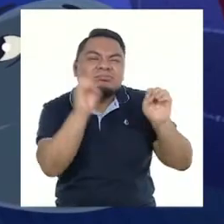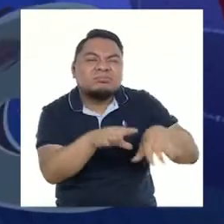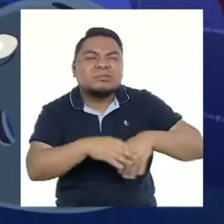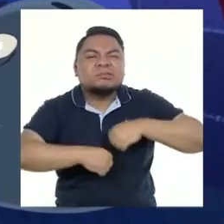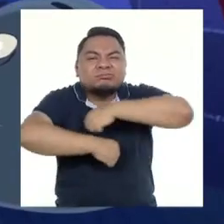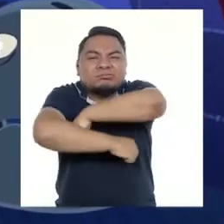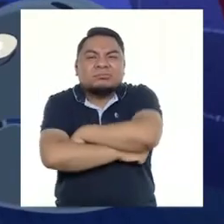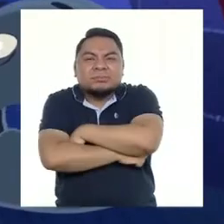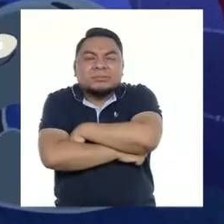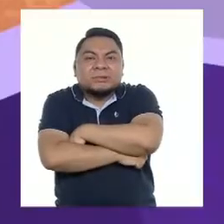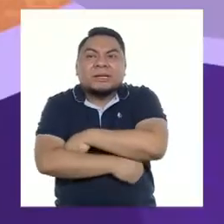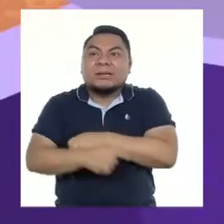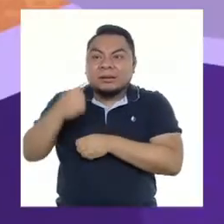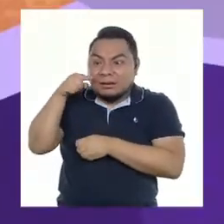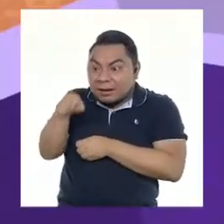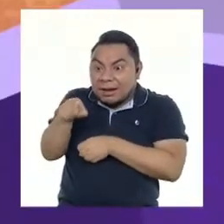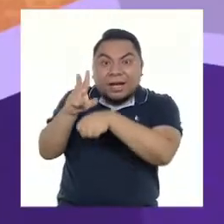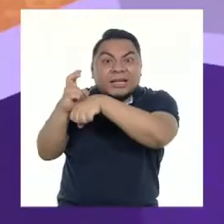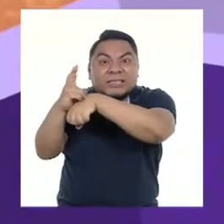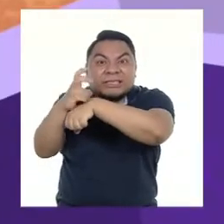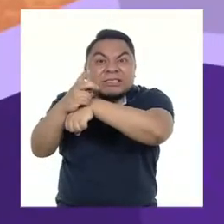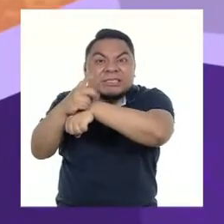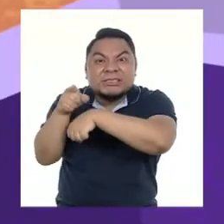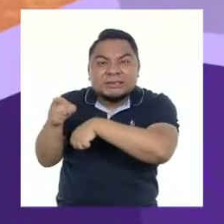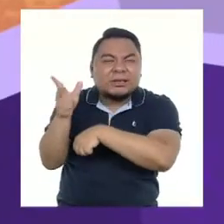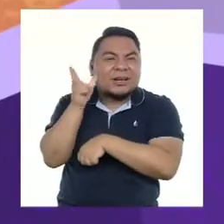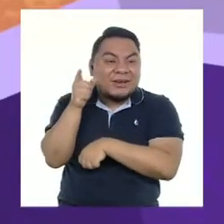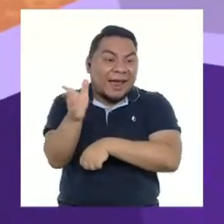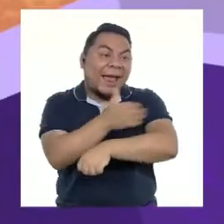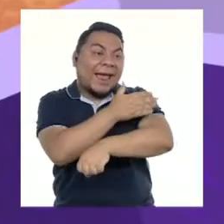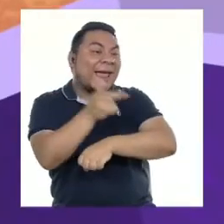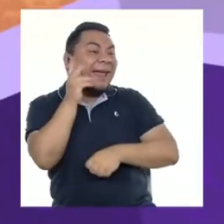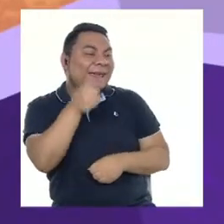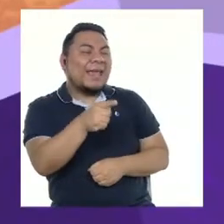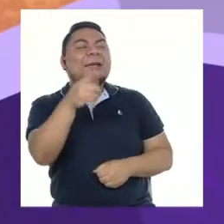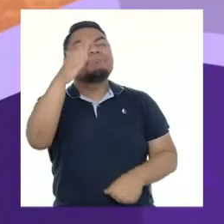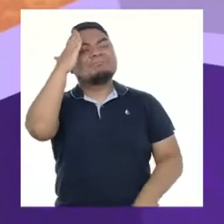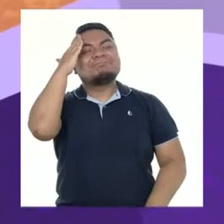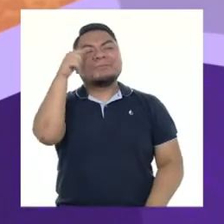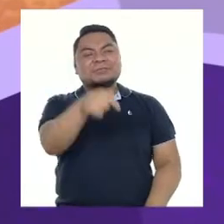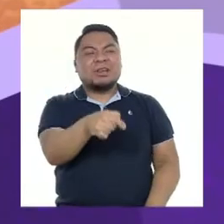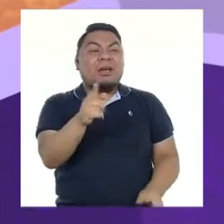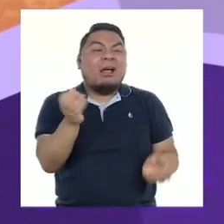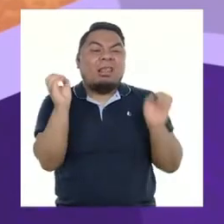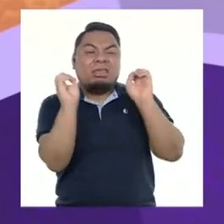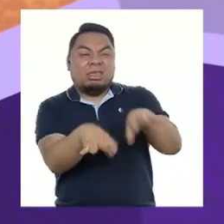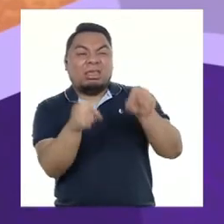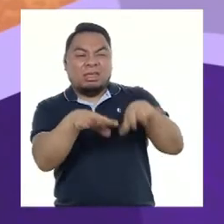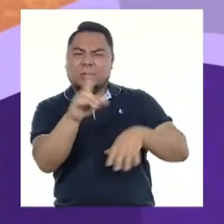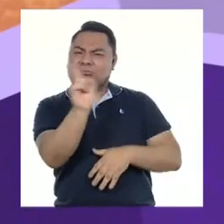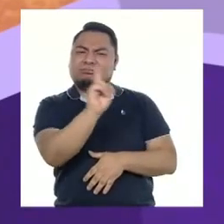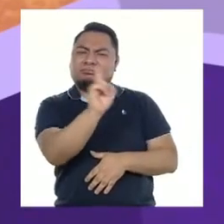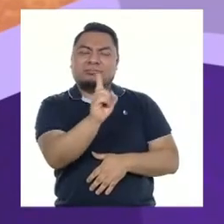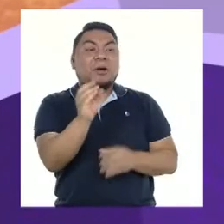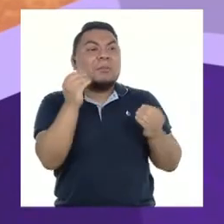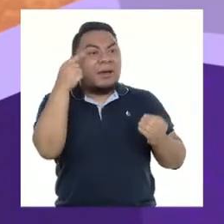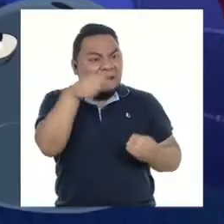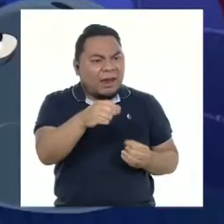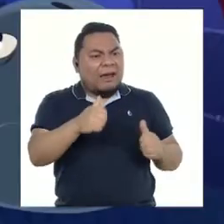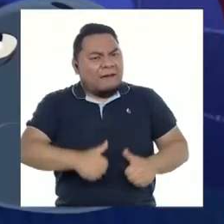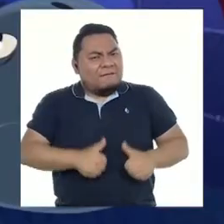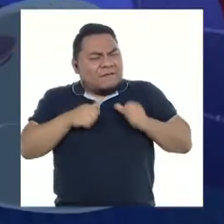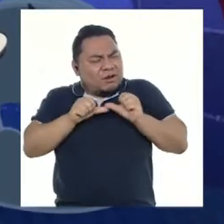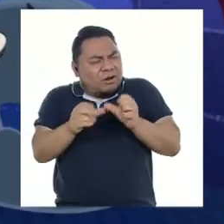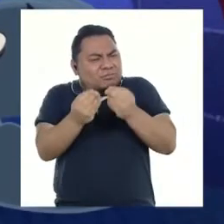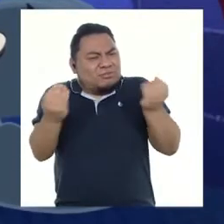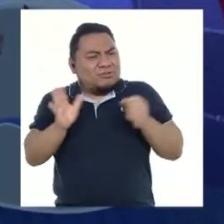¿Qué? ¡Hormigas! Los escuchamos cantar. Y para que sepan, ustedes no tienen por qué ser desechados. Porque todavía tienen